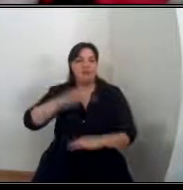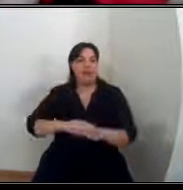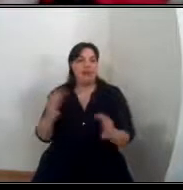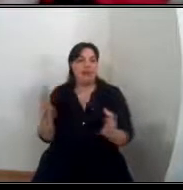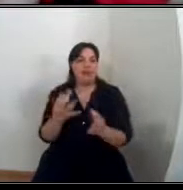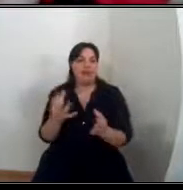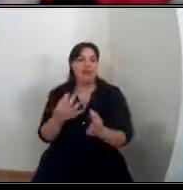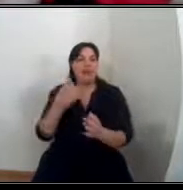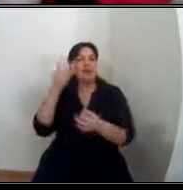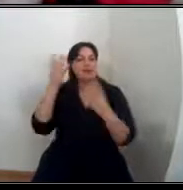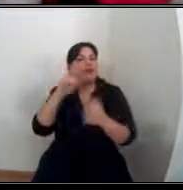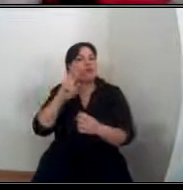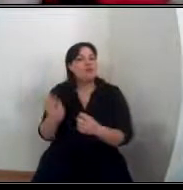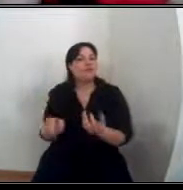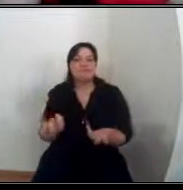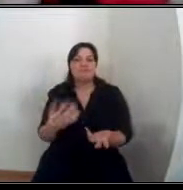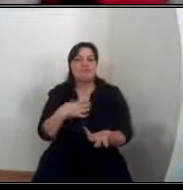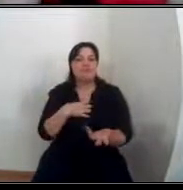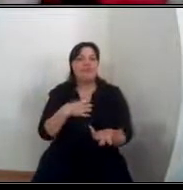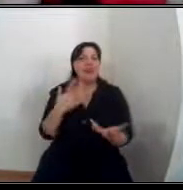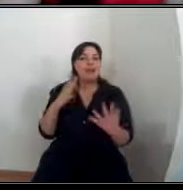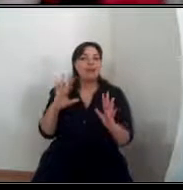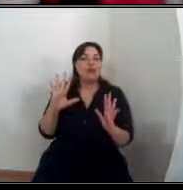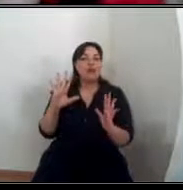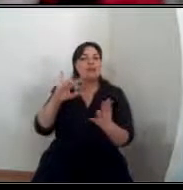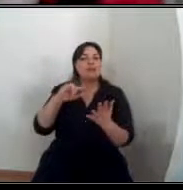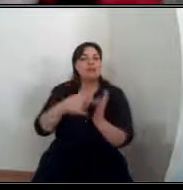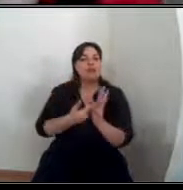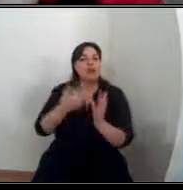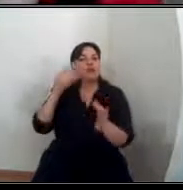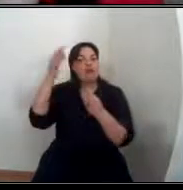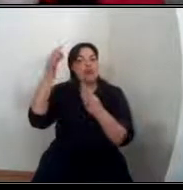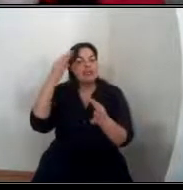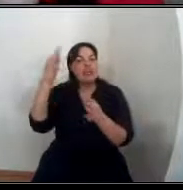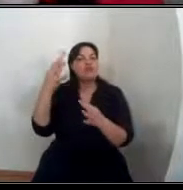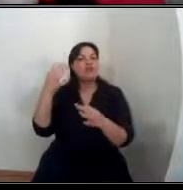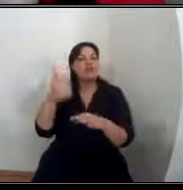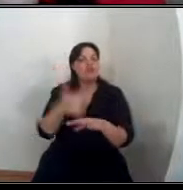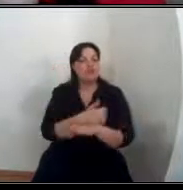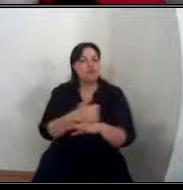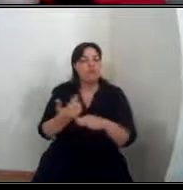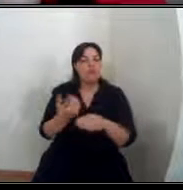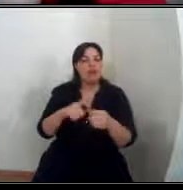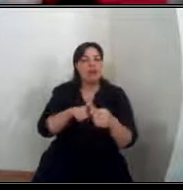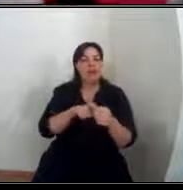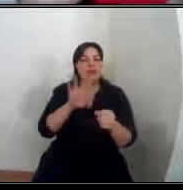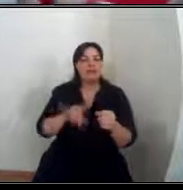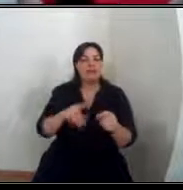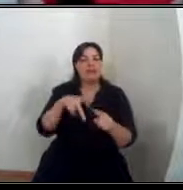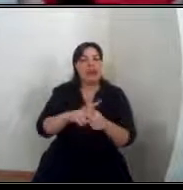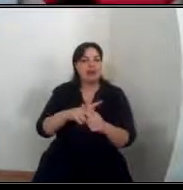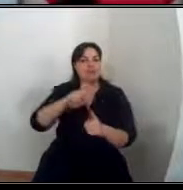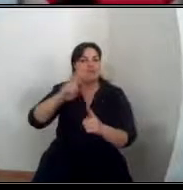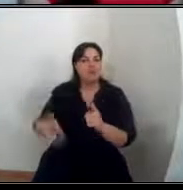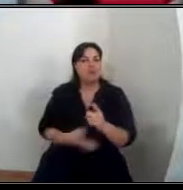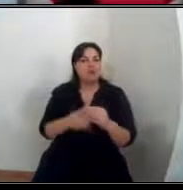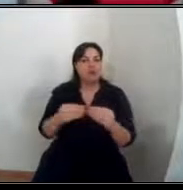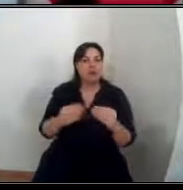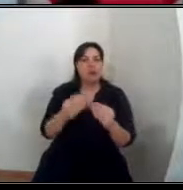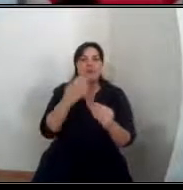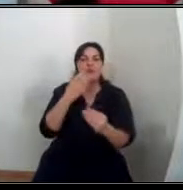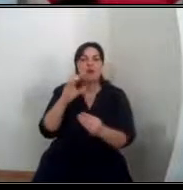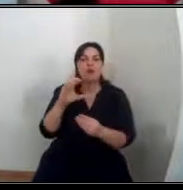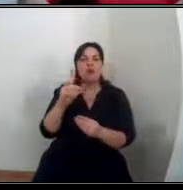Entonces nosotros en el diseño de los proyectos sí contamos con la participación ciudadana a través de diversas herramientas. En las EDUSIS, por